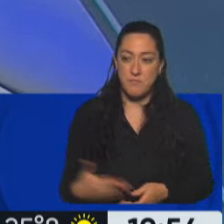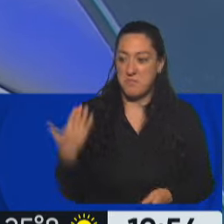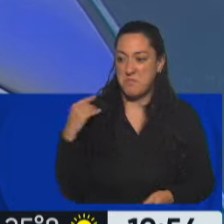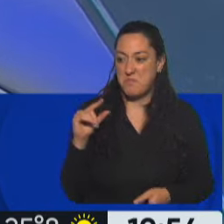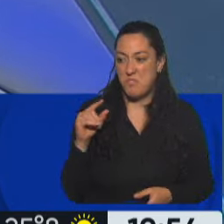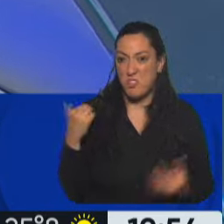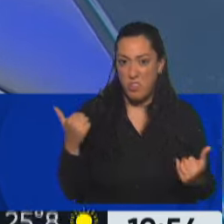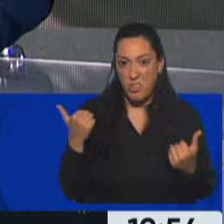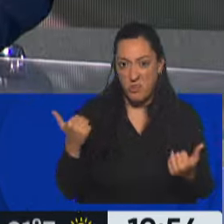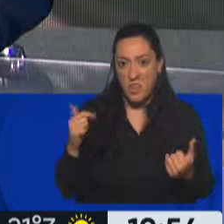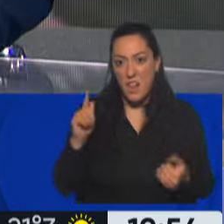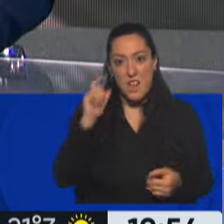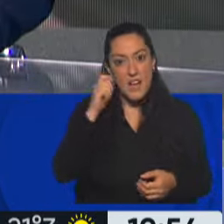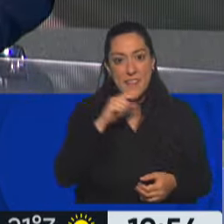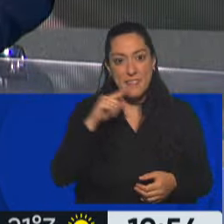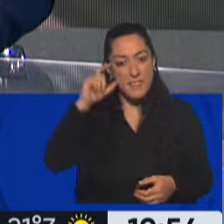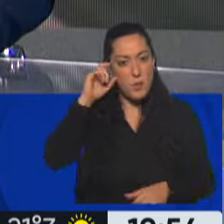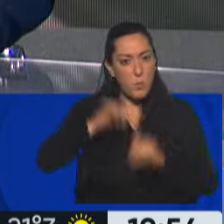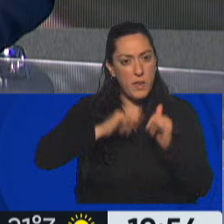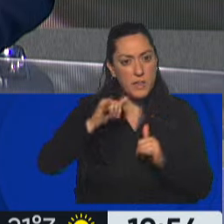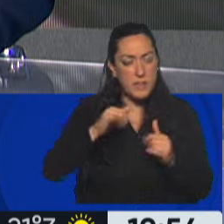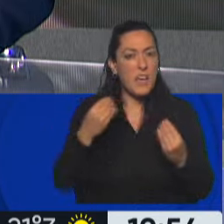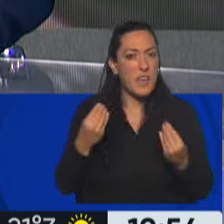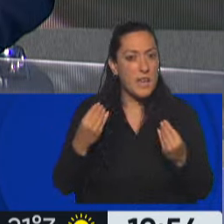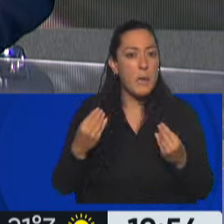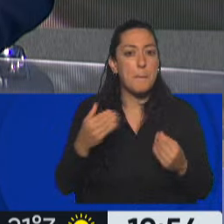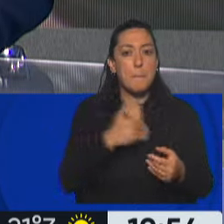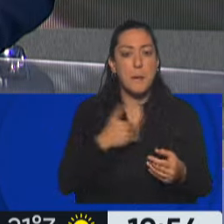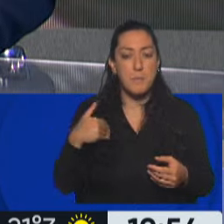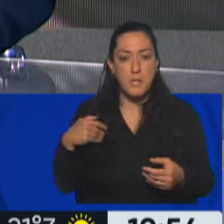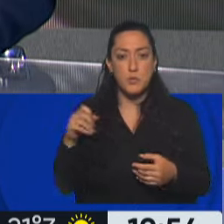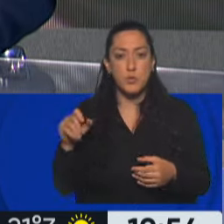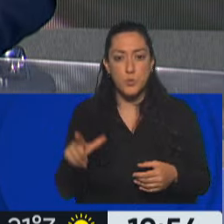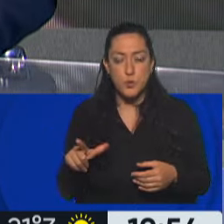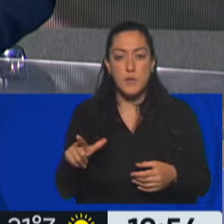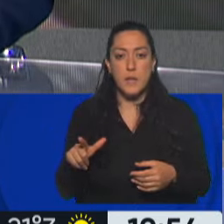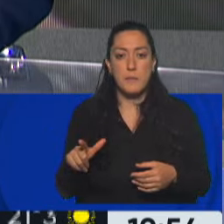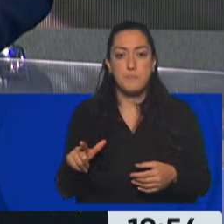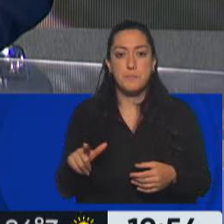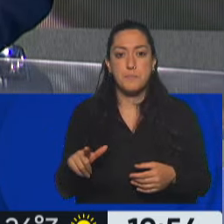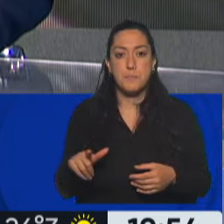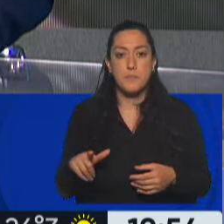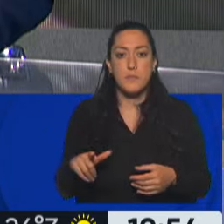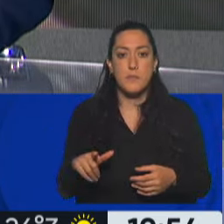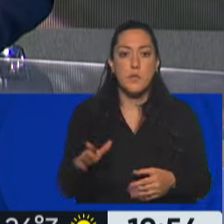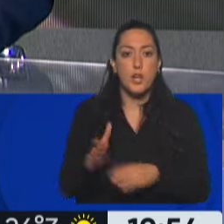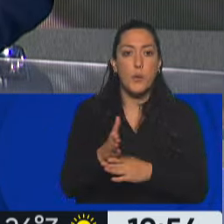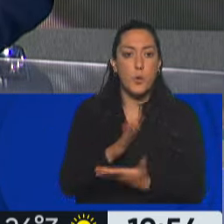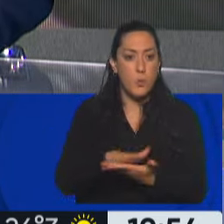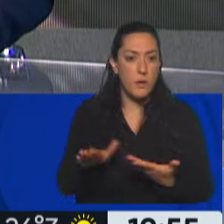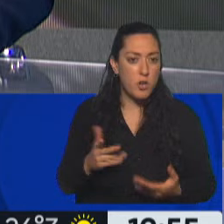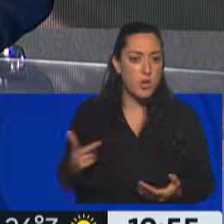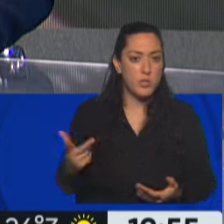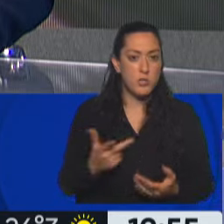tiempo, porque Elegante contó que había ido con su mamá, con la mamá de su hija y con el nuevo novio...